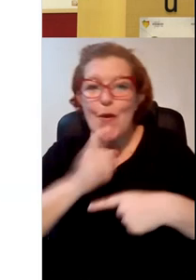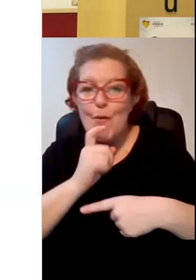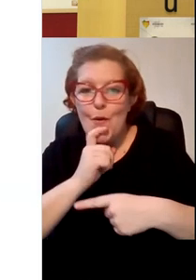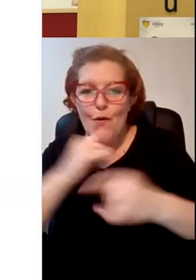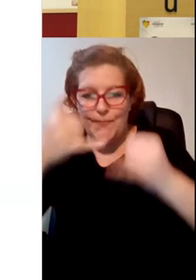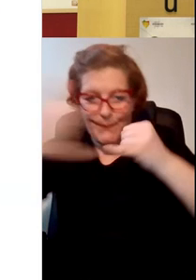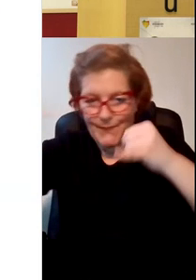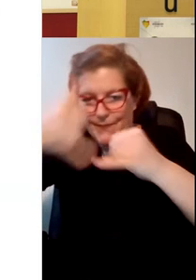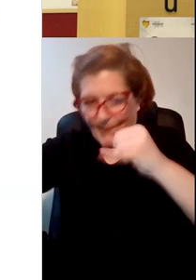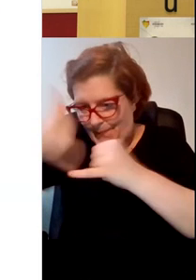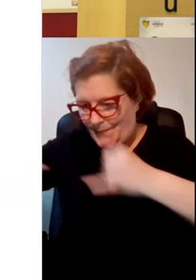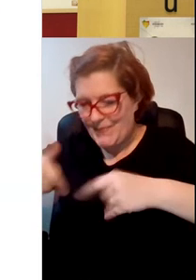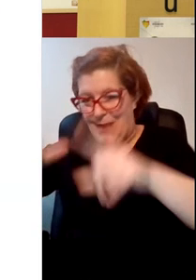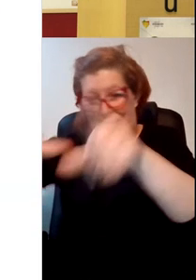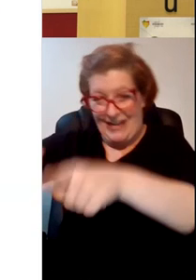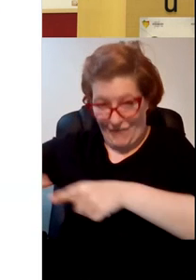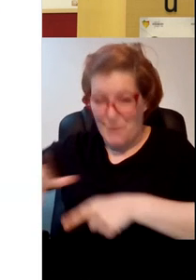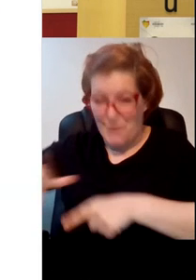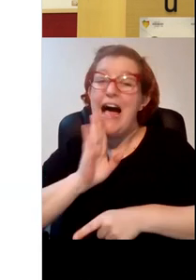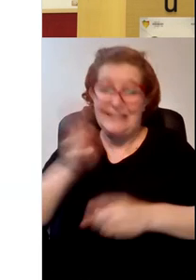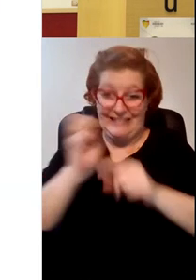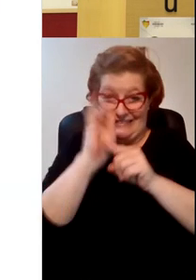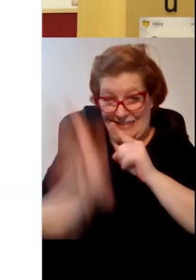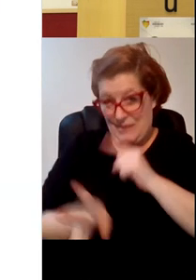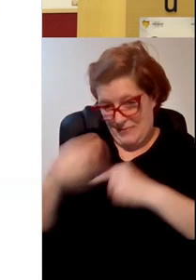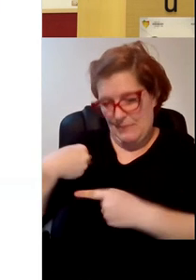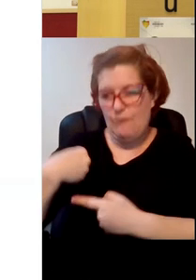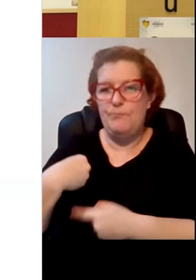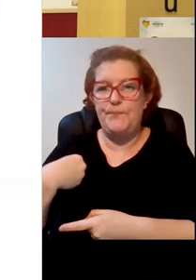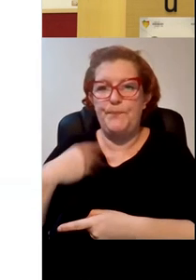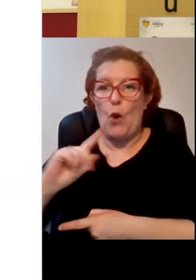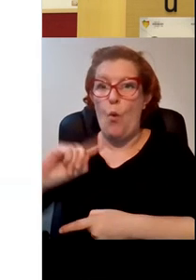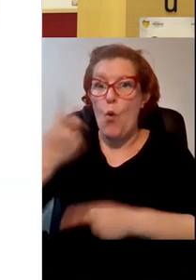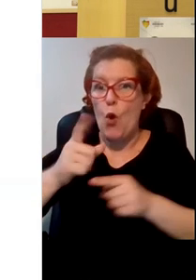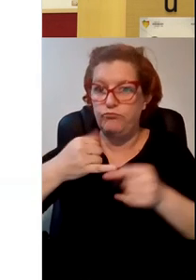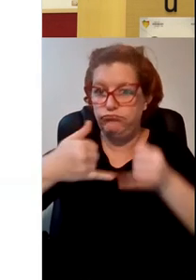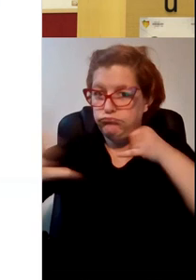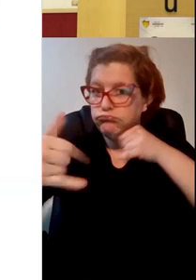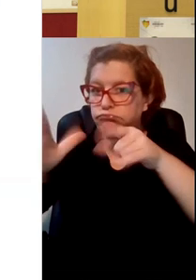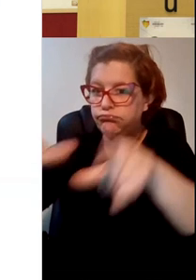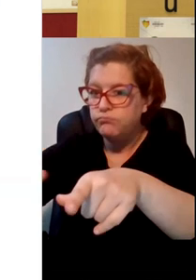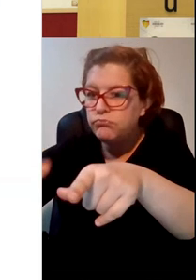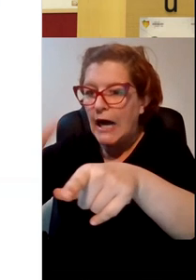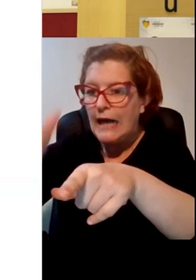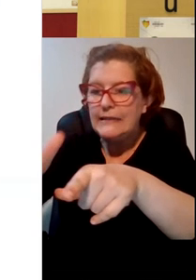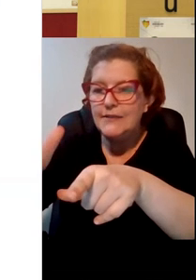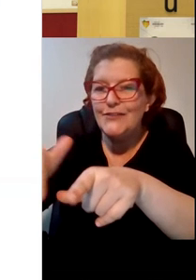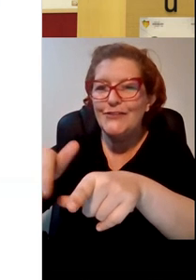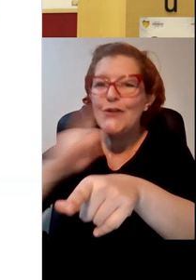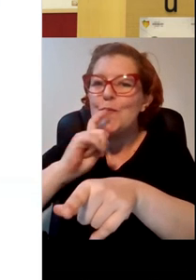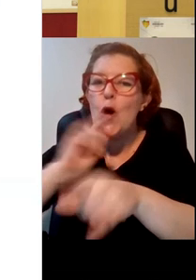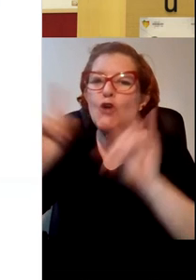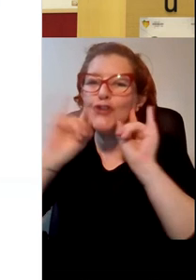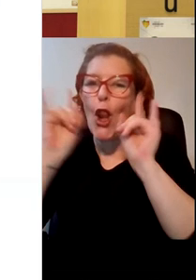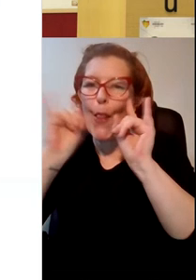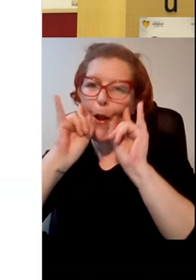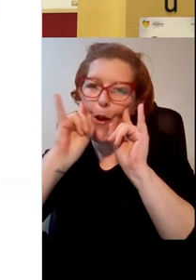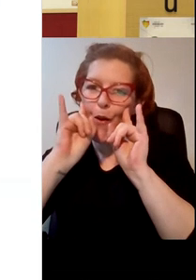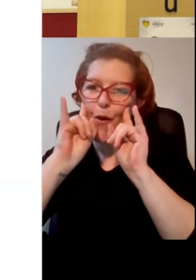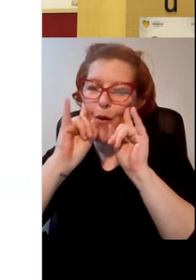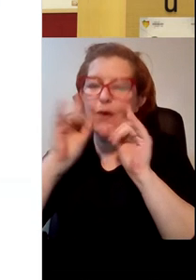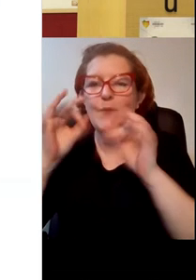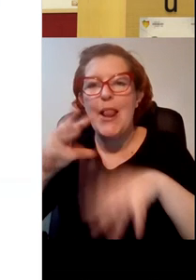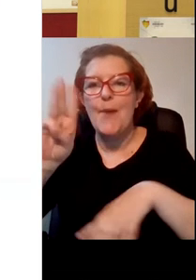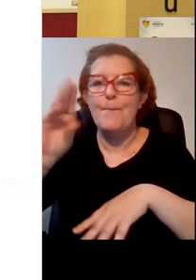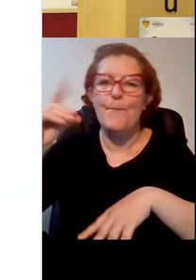narrativas como hemos visto en el esquema anterior una de esas extensiones narrativas se hizo en formato sonoro en forma de podcast